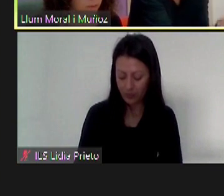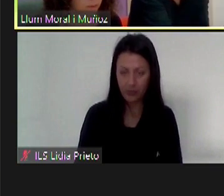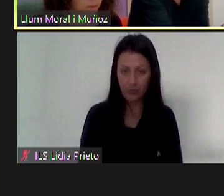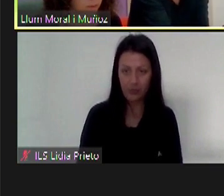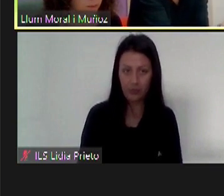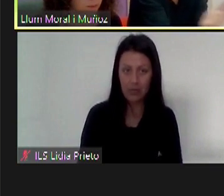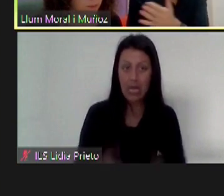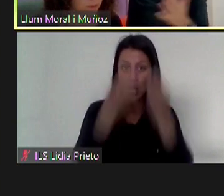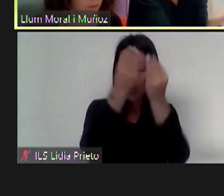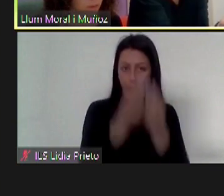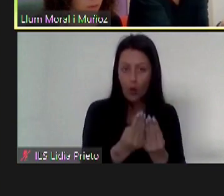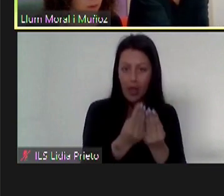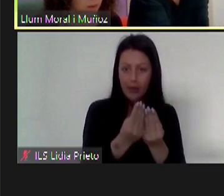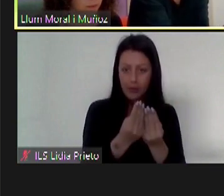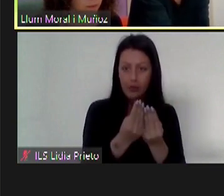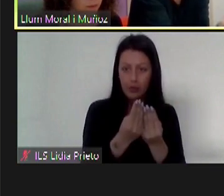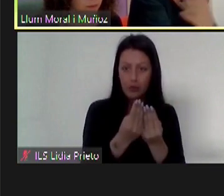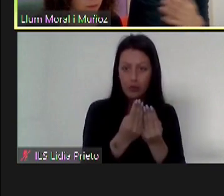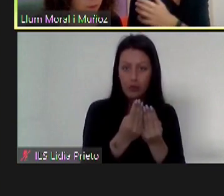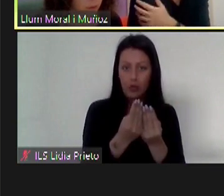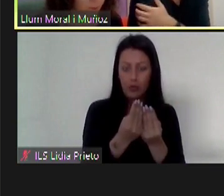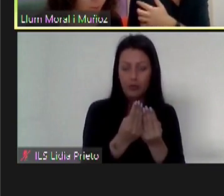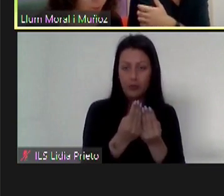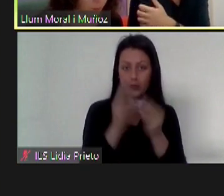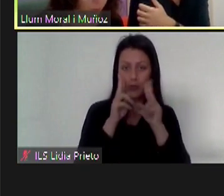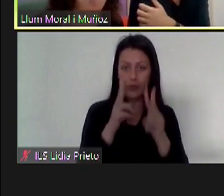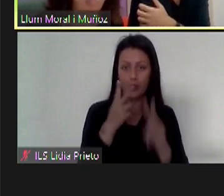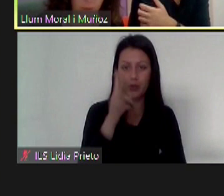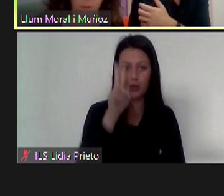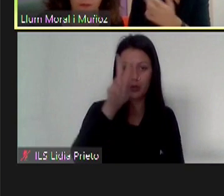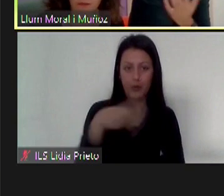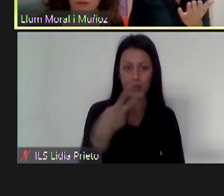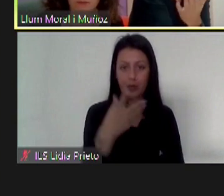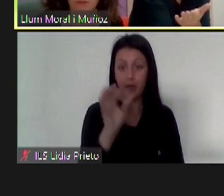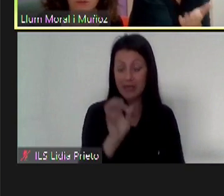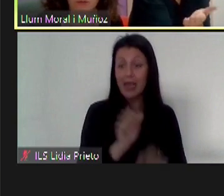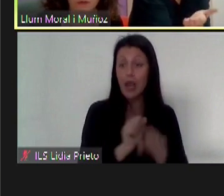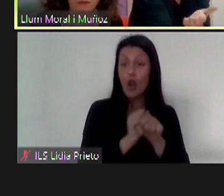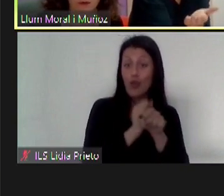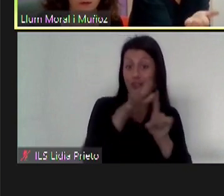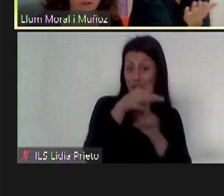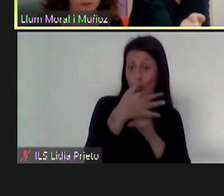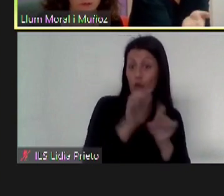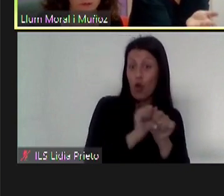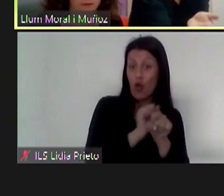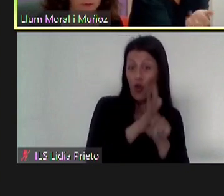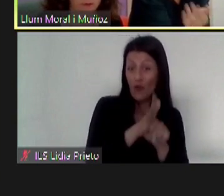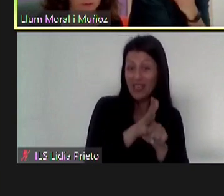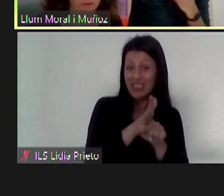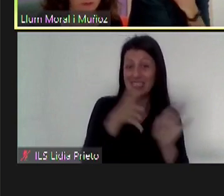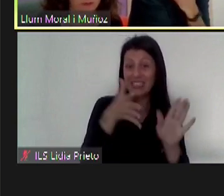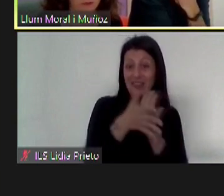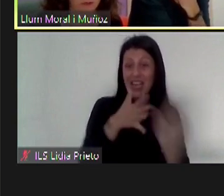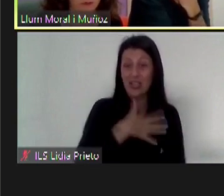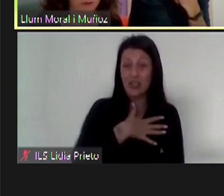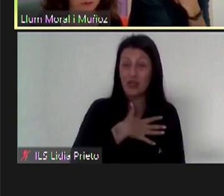visto todos también nuestra vida en 2020, a raíz de la pandemia del COVID. En 2020 se cobró más vidas el